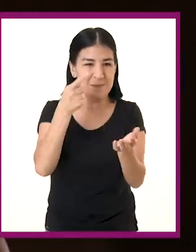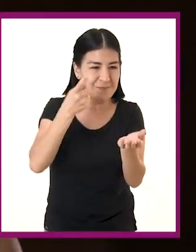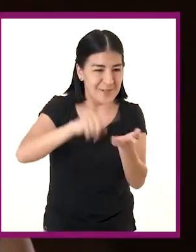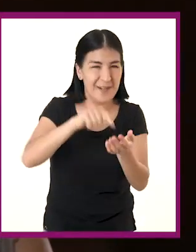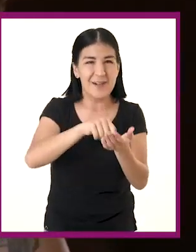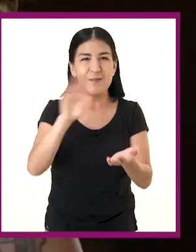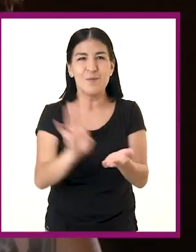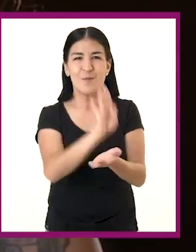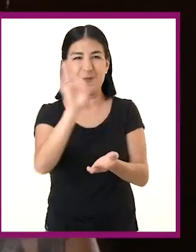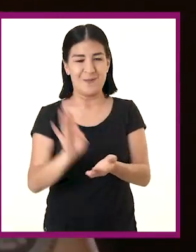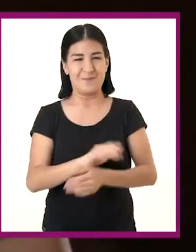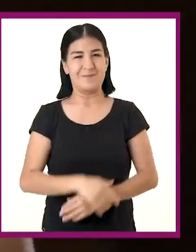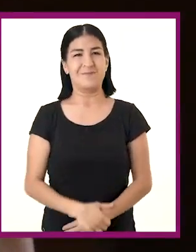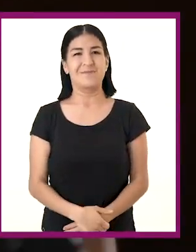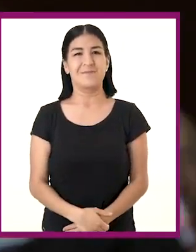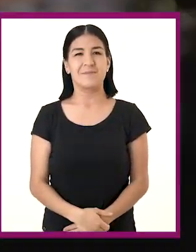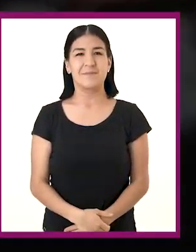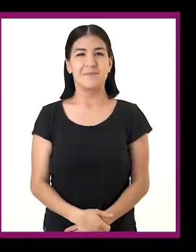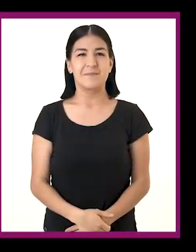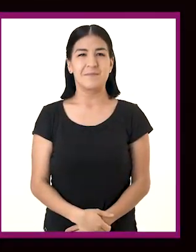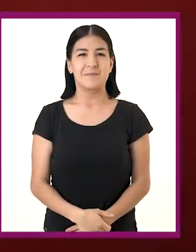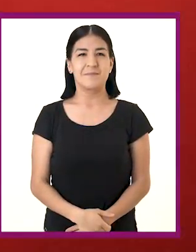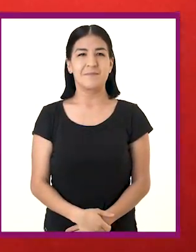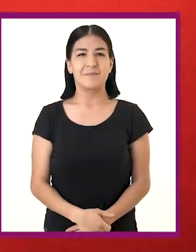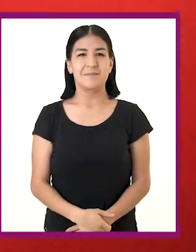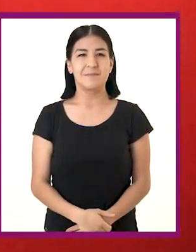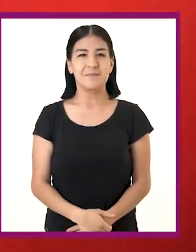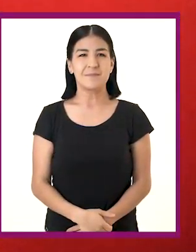serie Tierra de Brujas.